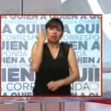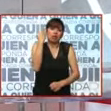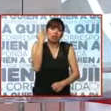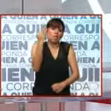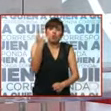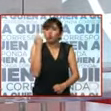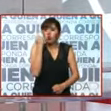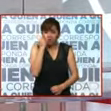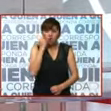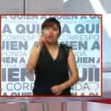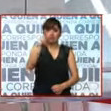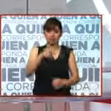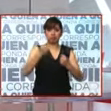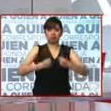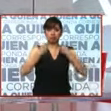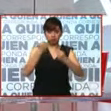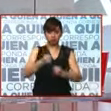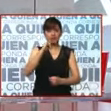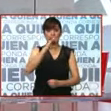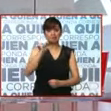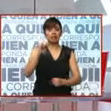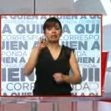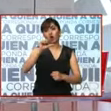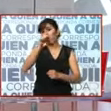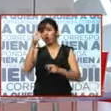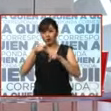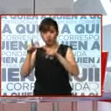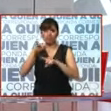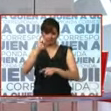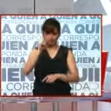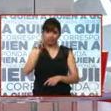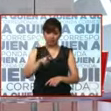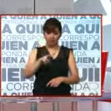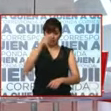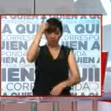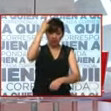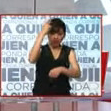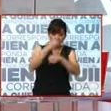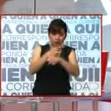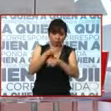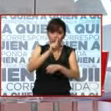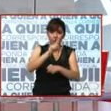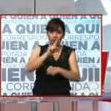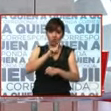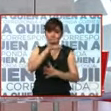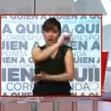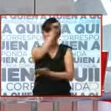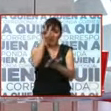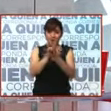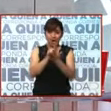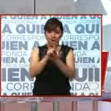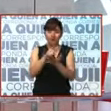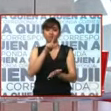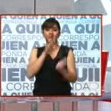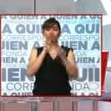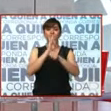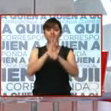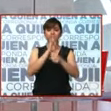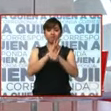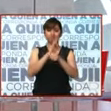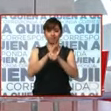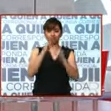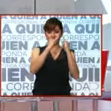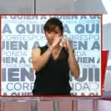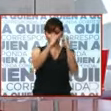Sí tiene mucha fuerza, sí. Y no es el director el que decide, son las cuestiones legales que están abajo abrazando al instituto. Es como se juega